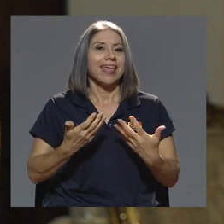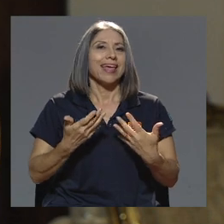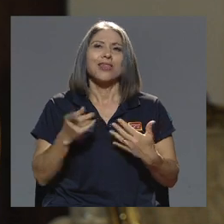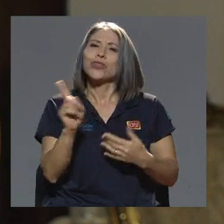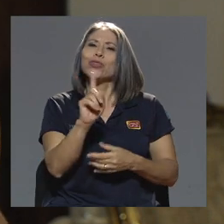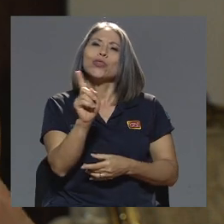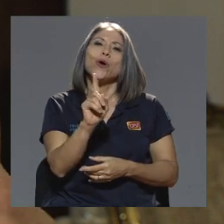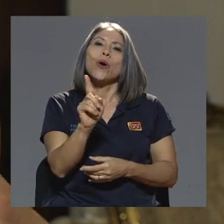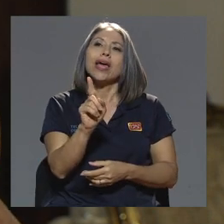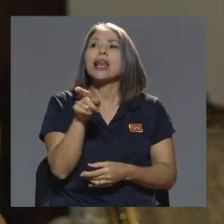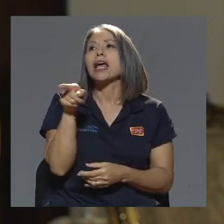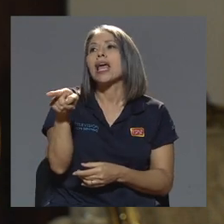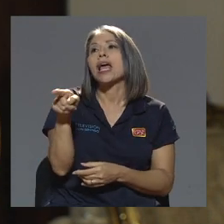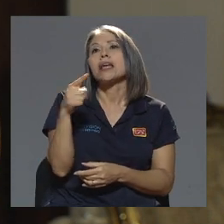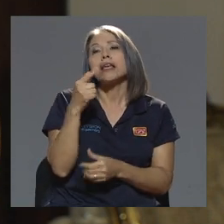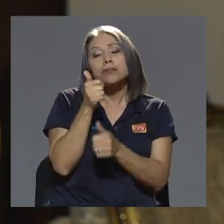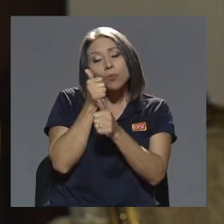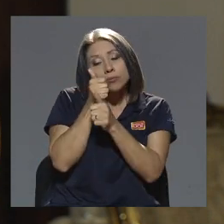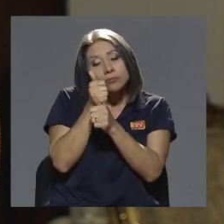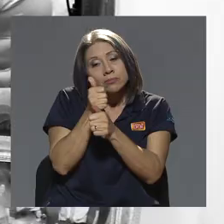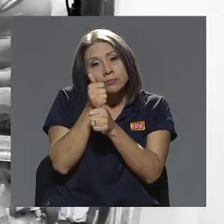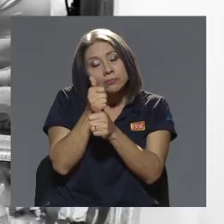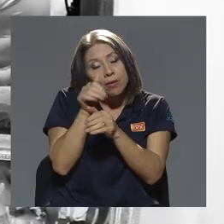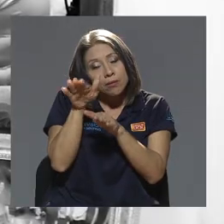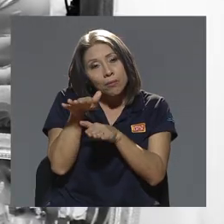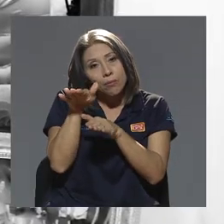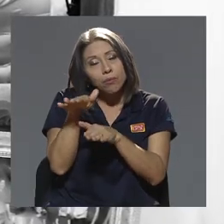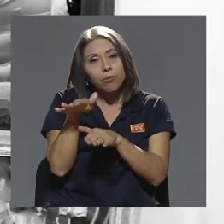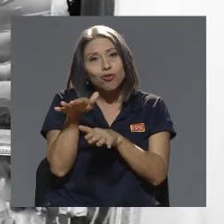No era aquella sumisión